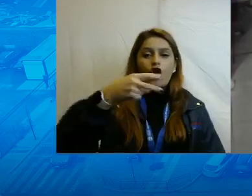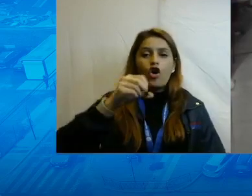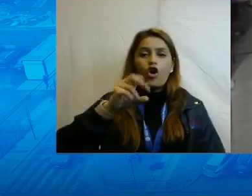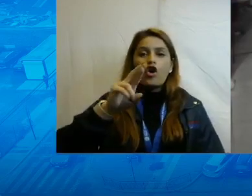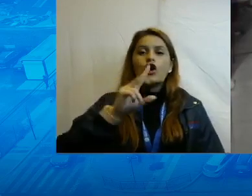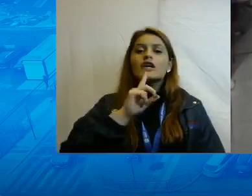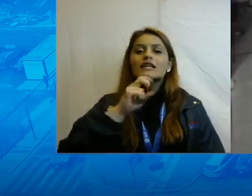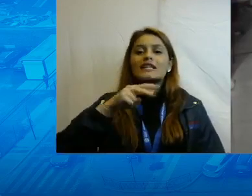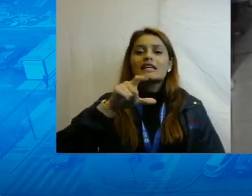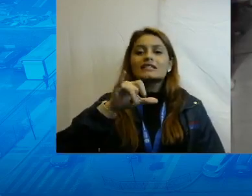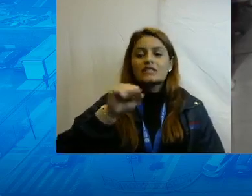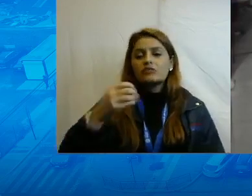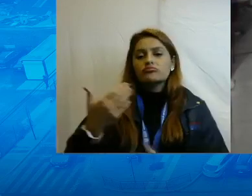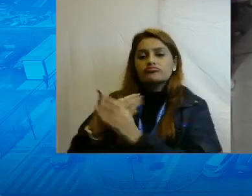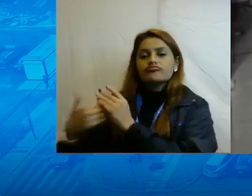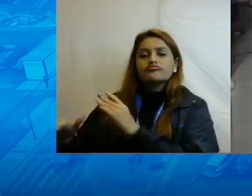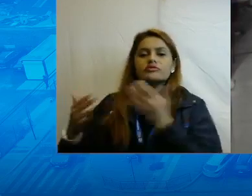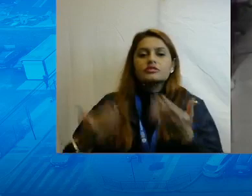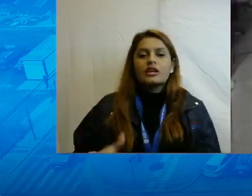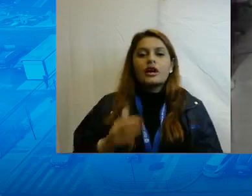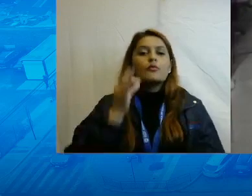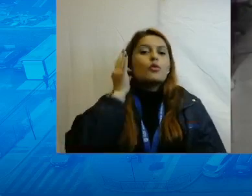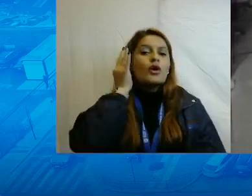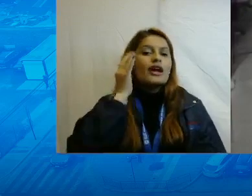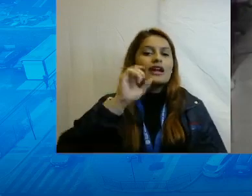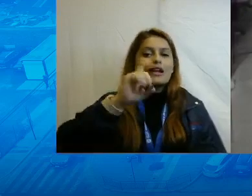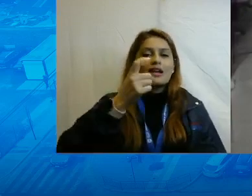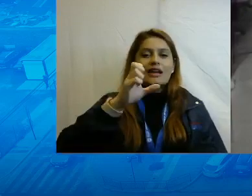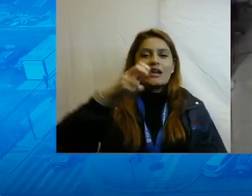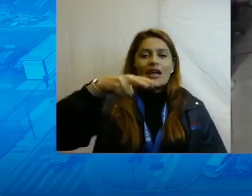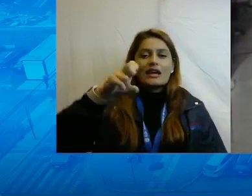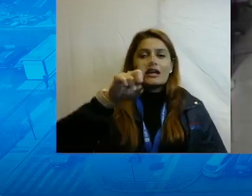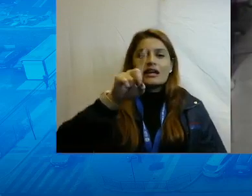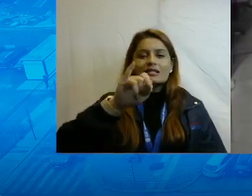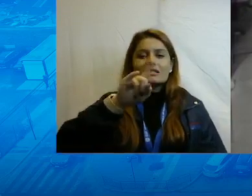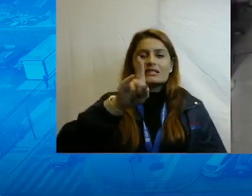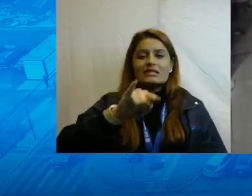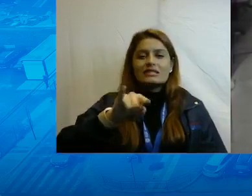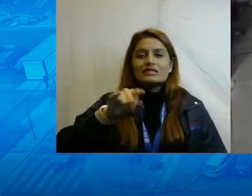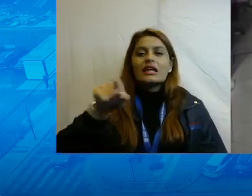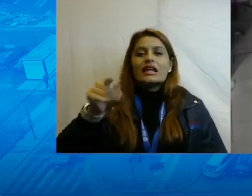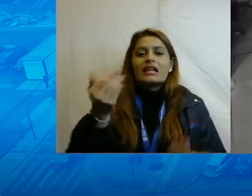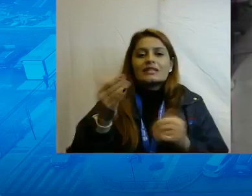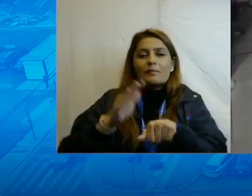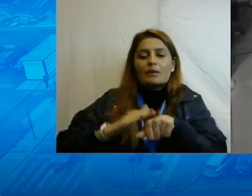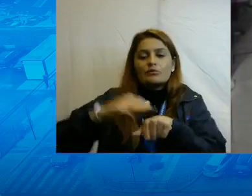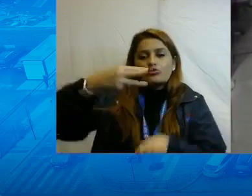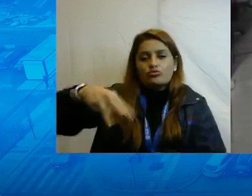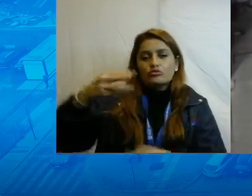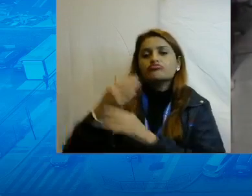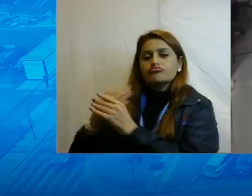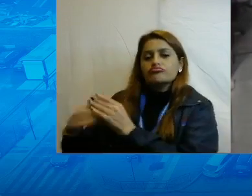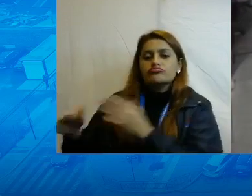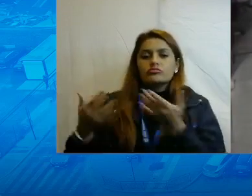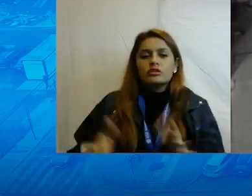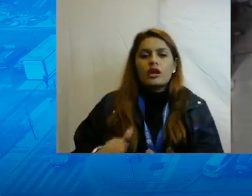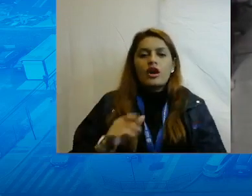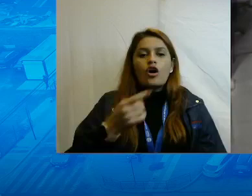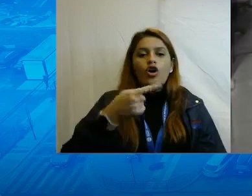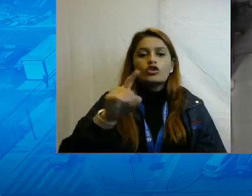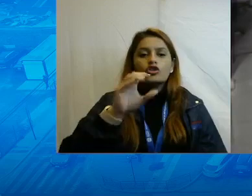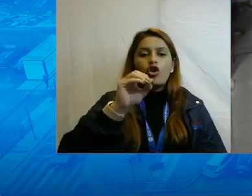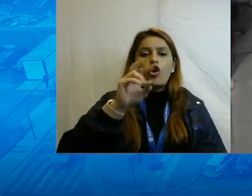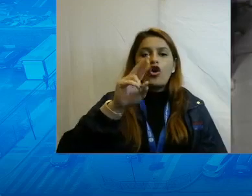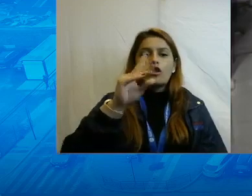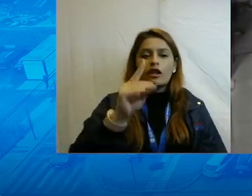bingo, Administrador. 3.6, carta de la vecina Génesis Quinteros Maturana, solicita permiso municipal, inspección.